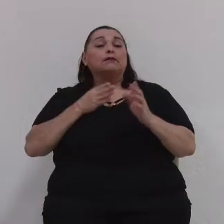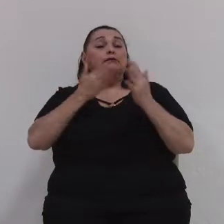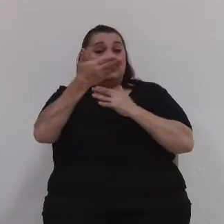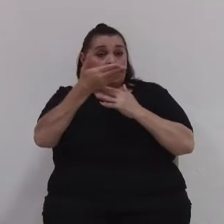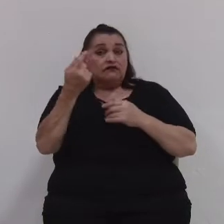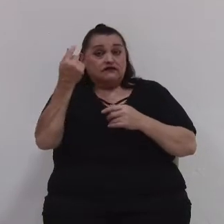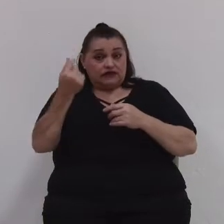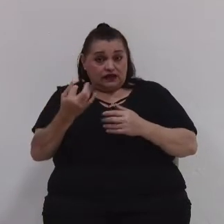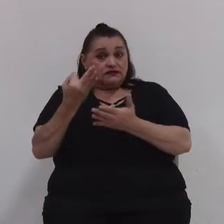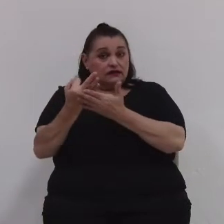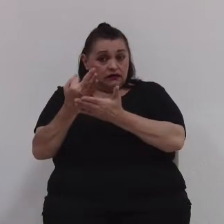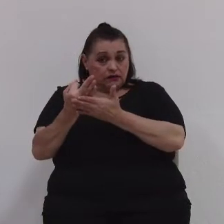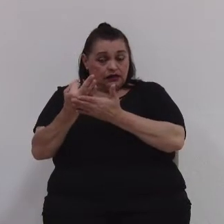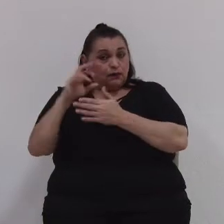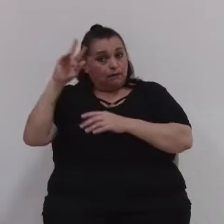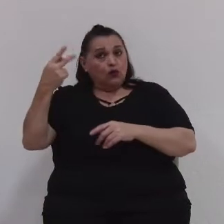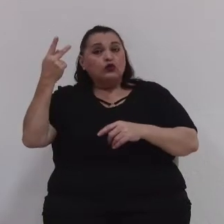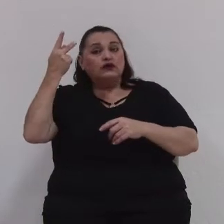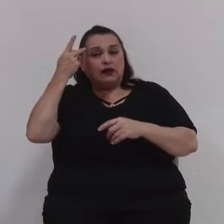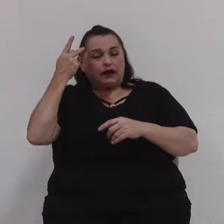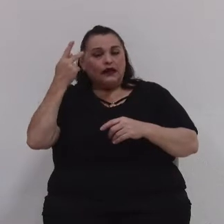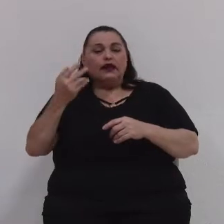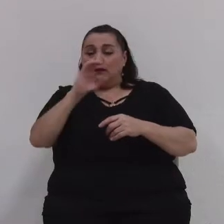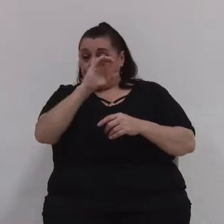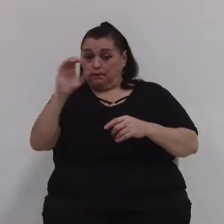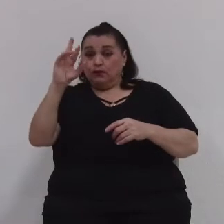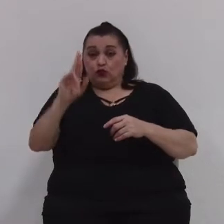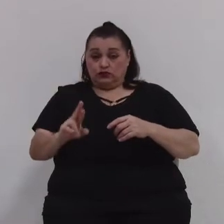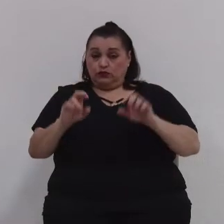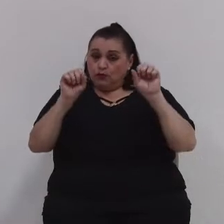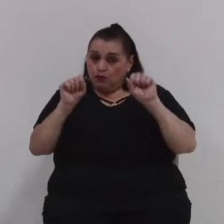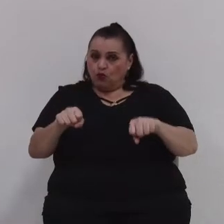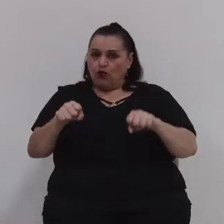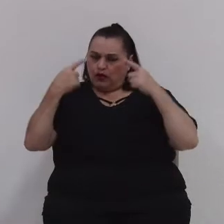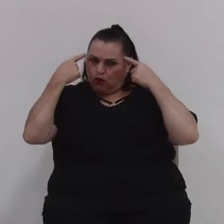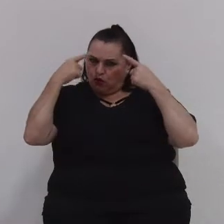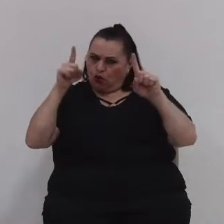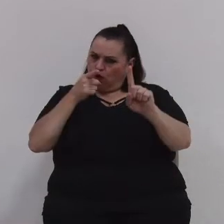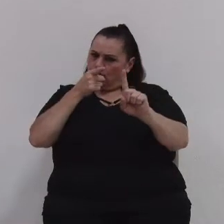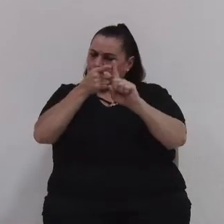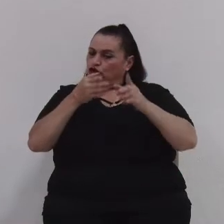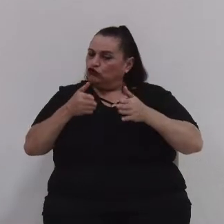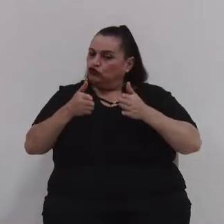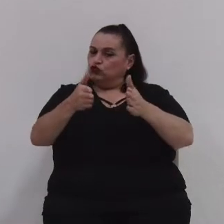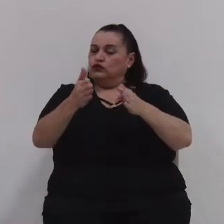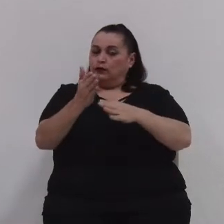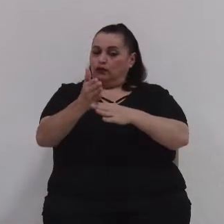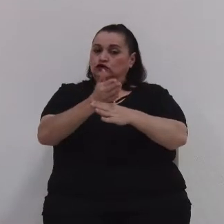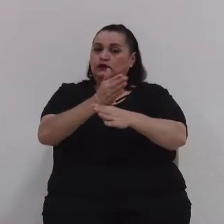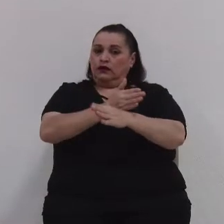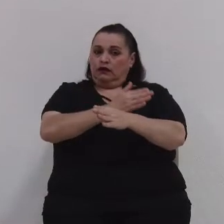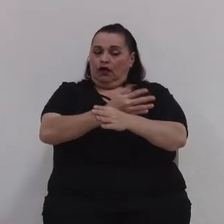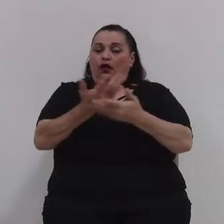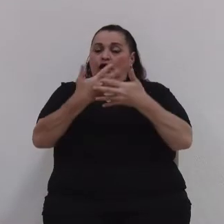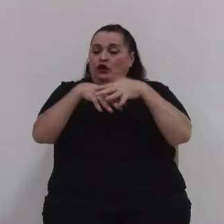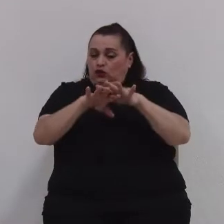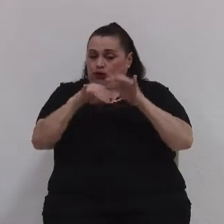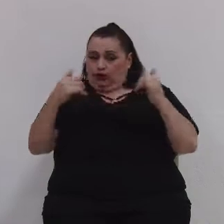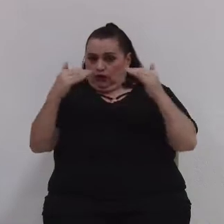financieramente y políticamente para que Costa Rica pueda alcanzar esa ruta de prosperidad, inclusión e